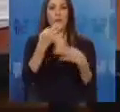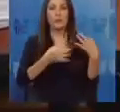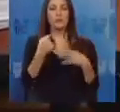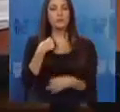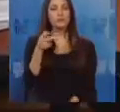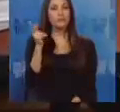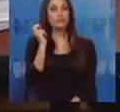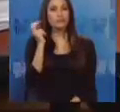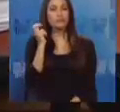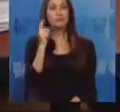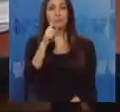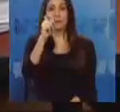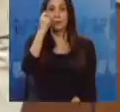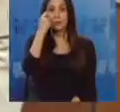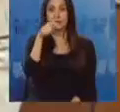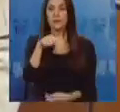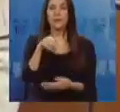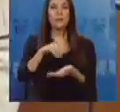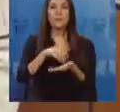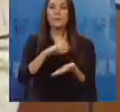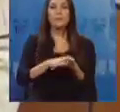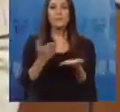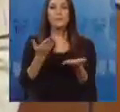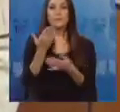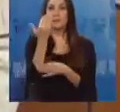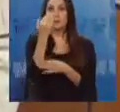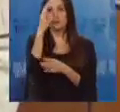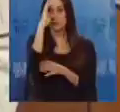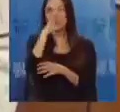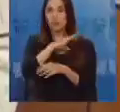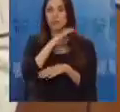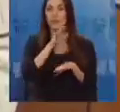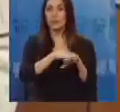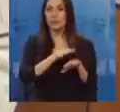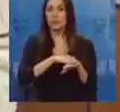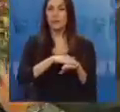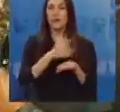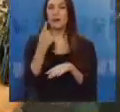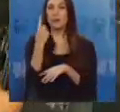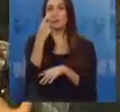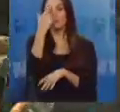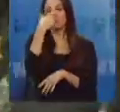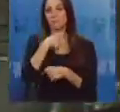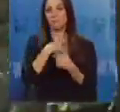judiciales. Recordemos que en este caso están involucrados 15 policías y un civil.